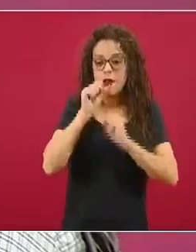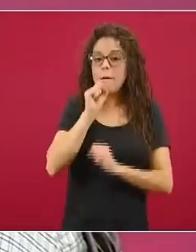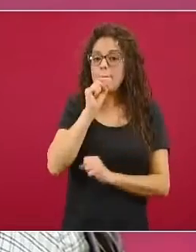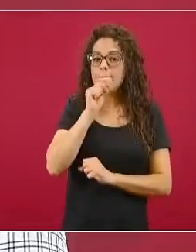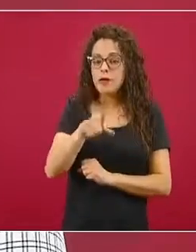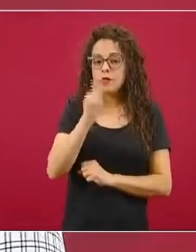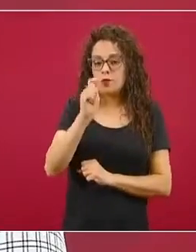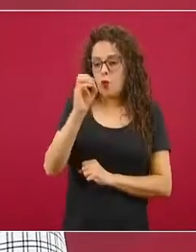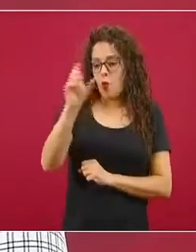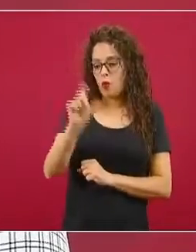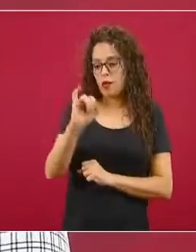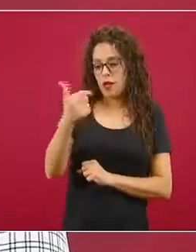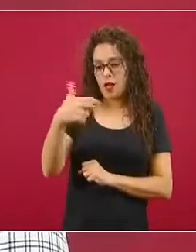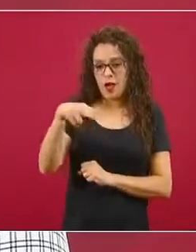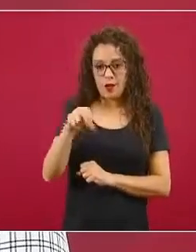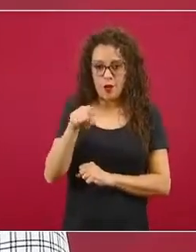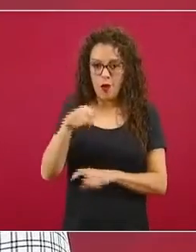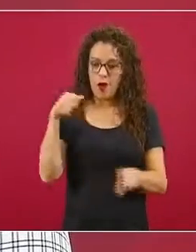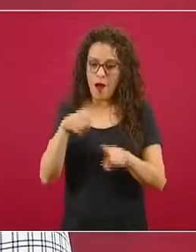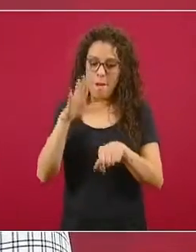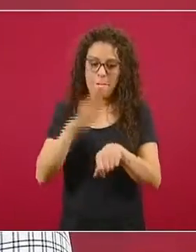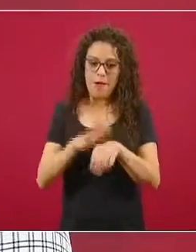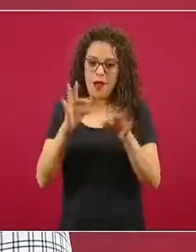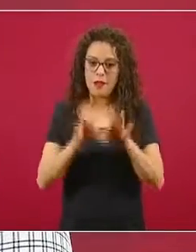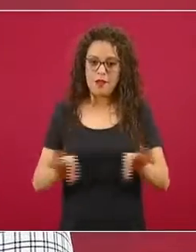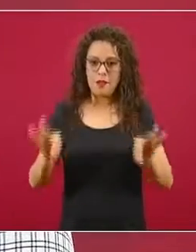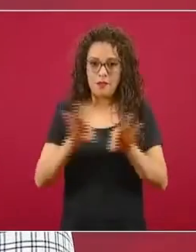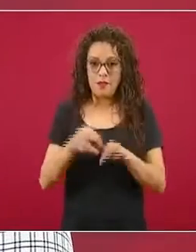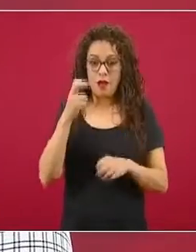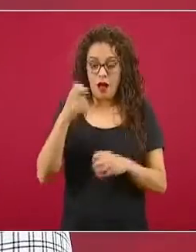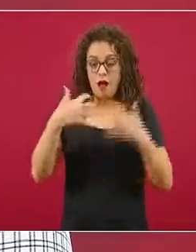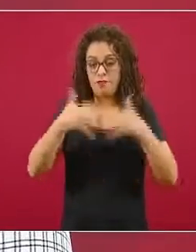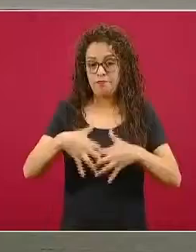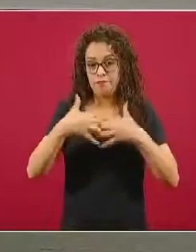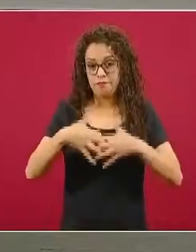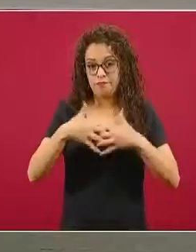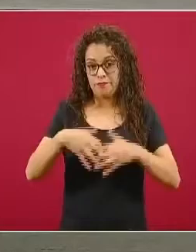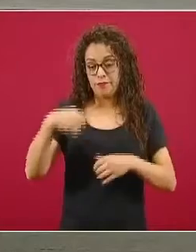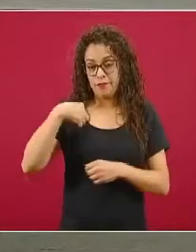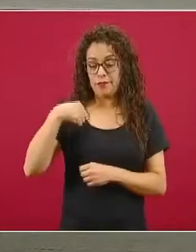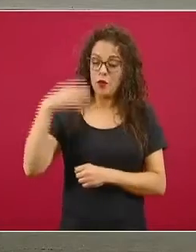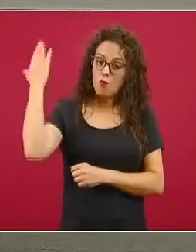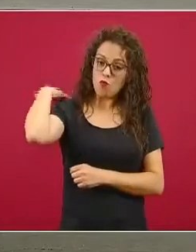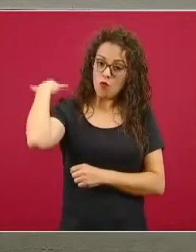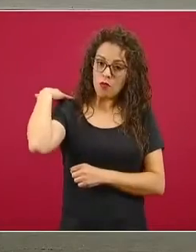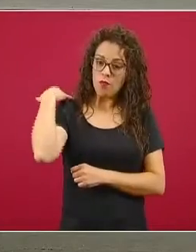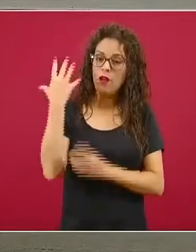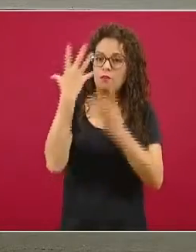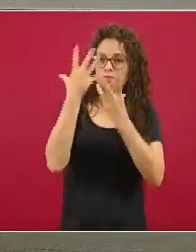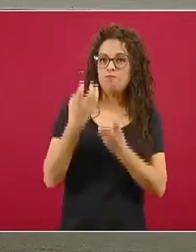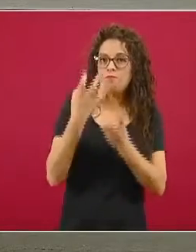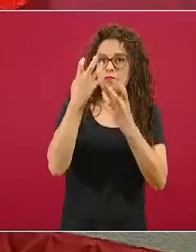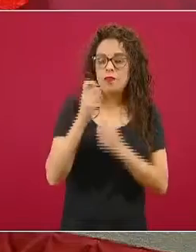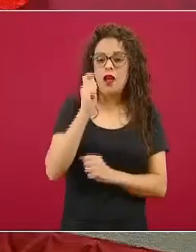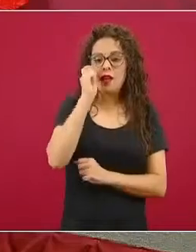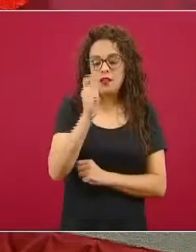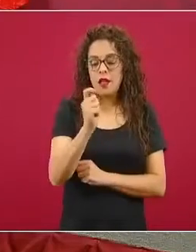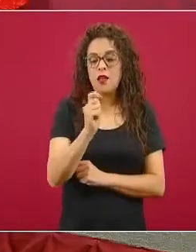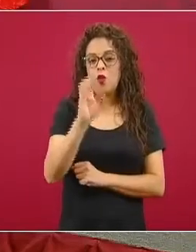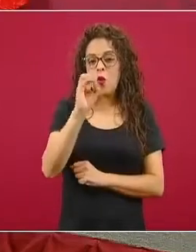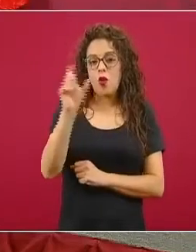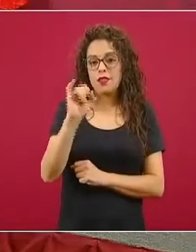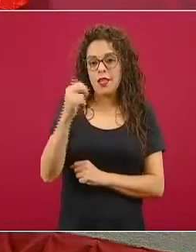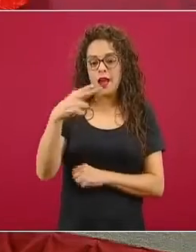el oxígeno, que es la principal función de los pulmones, integrar el oxígeno a nuestro